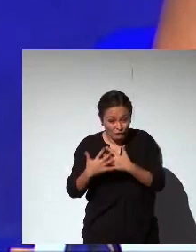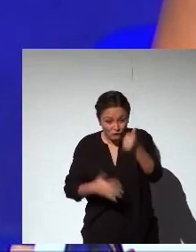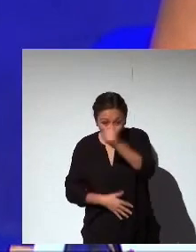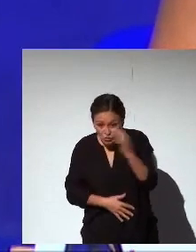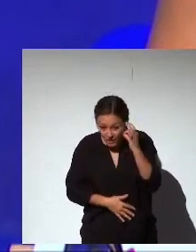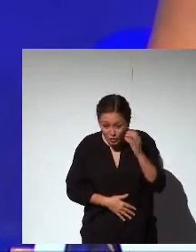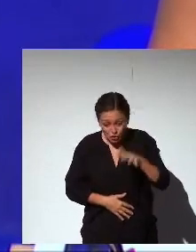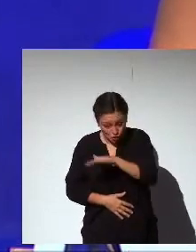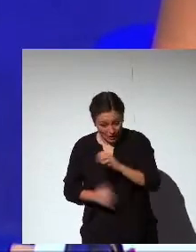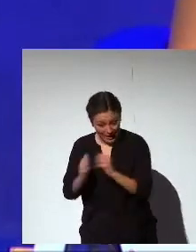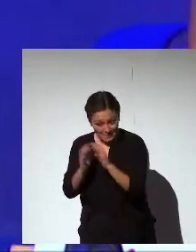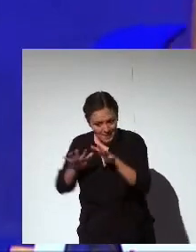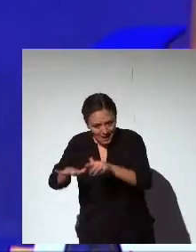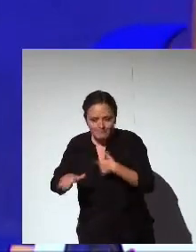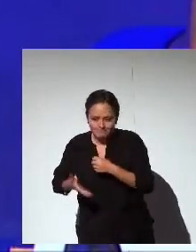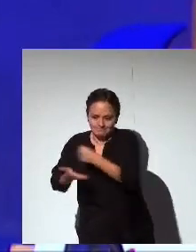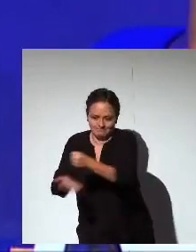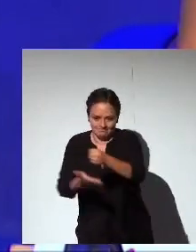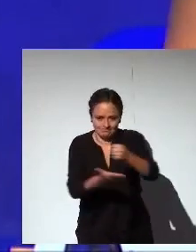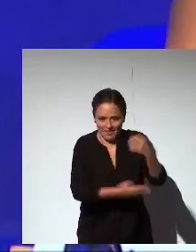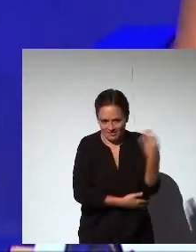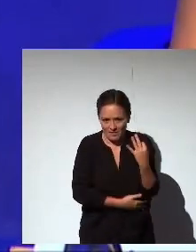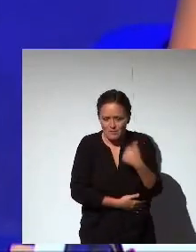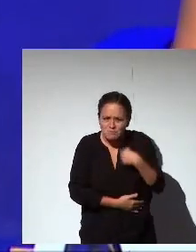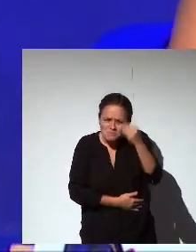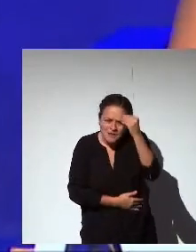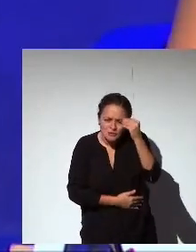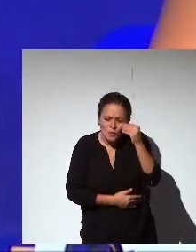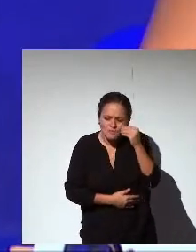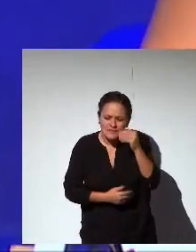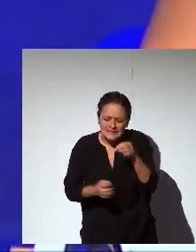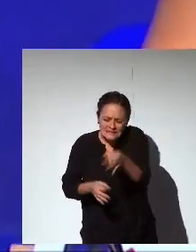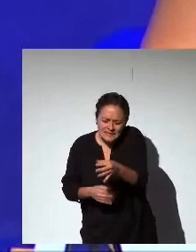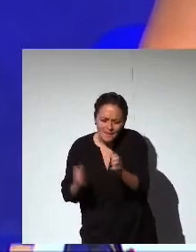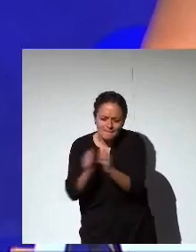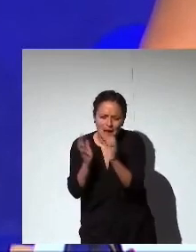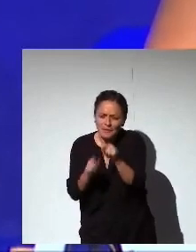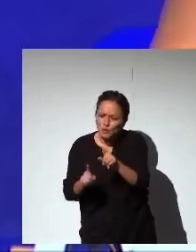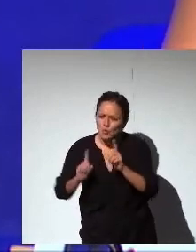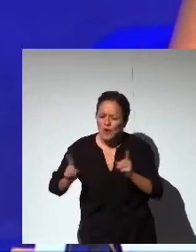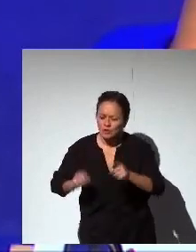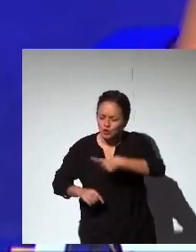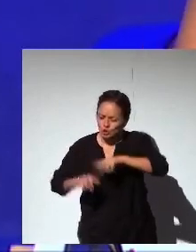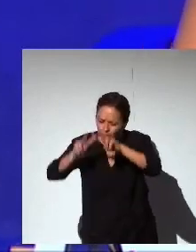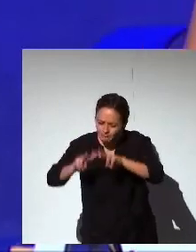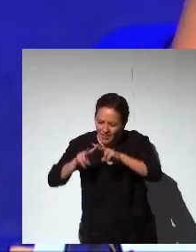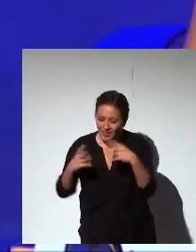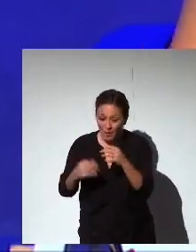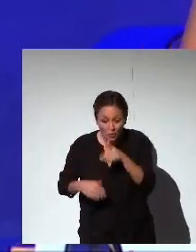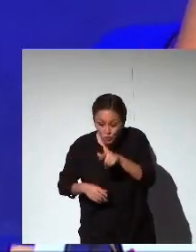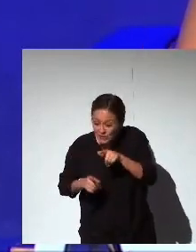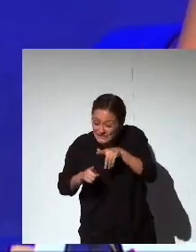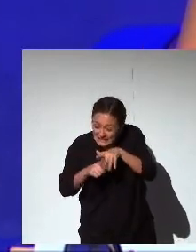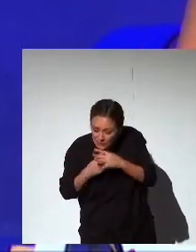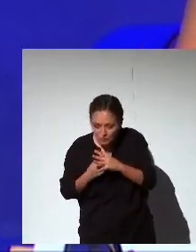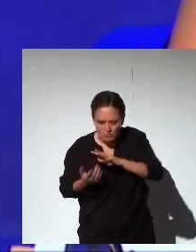La Palma. Yo creo que La Palma es un caso que deberíamos estudiar. Es un caso de transformación y resiliencia